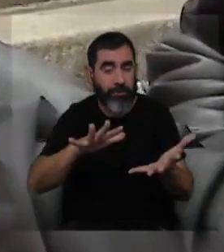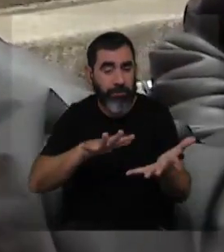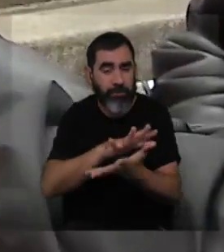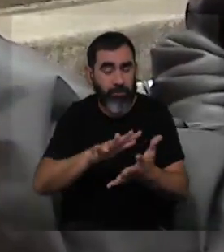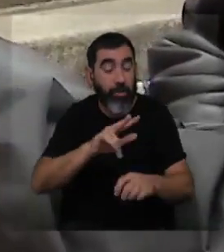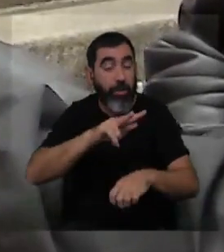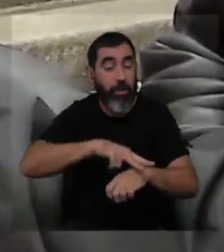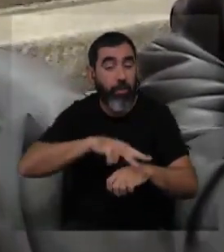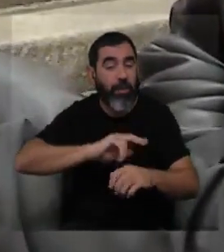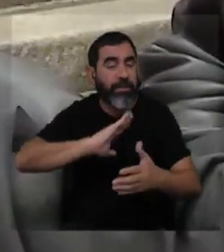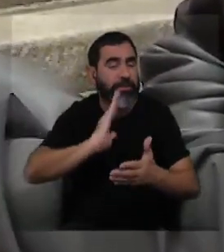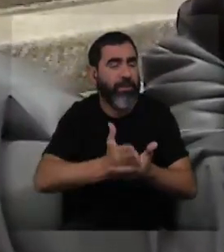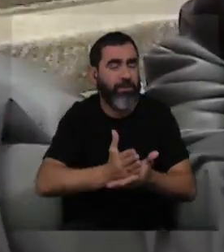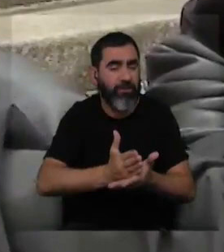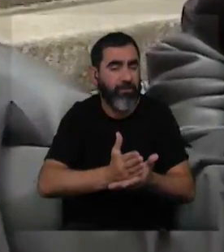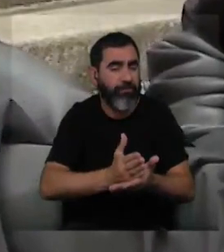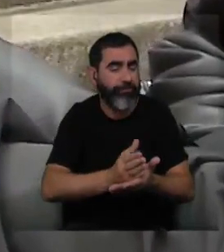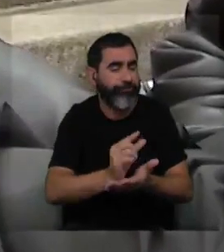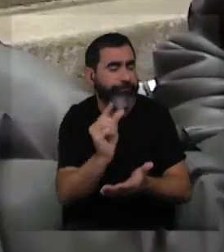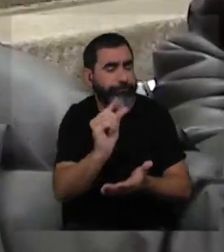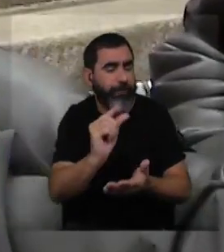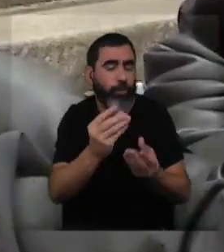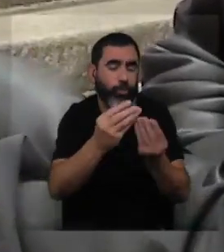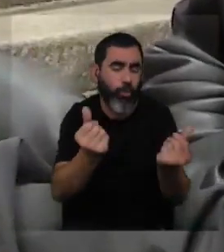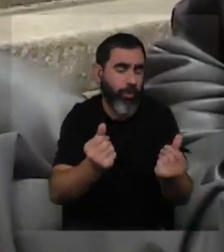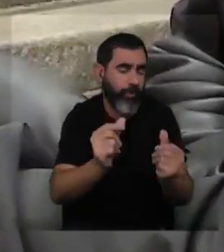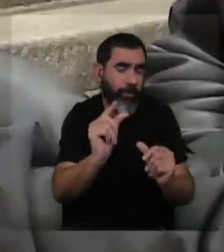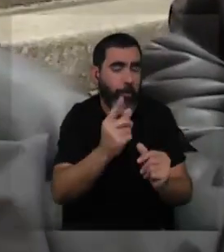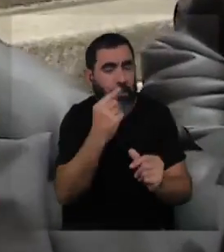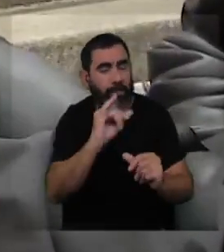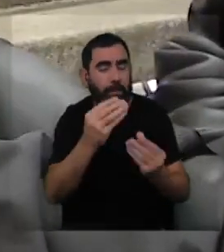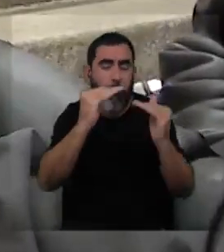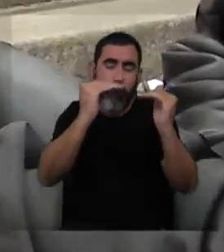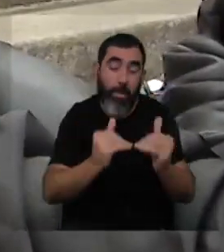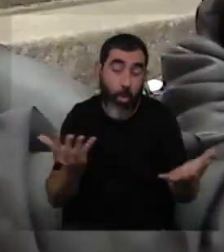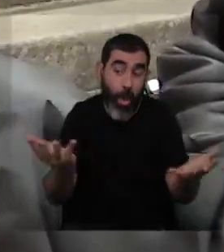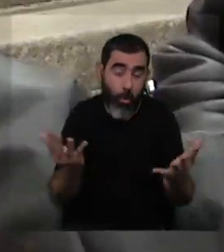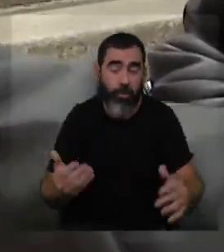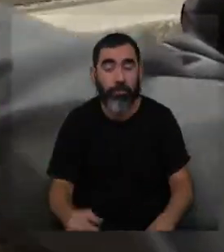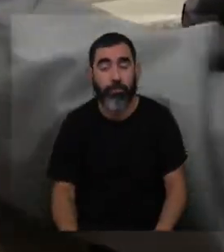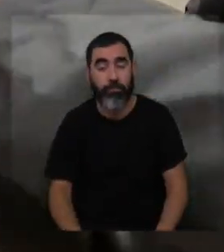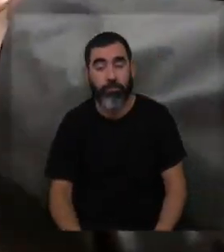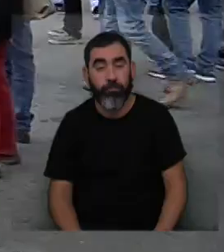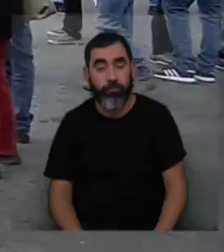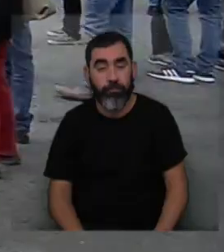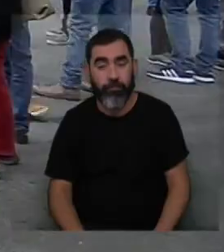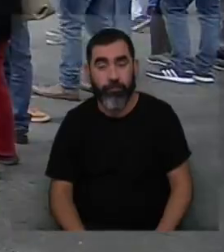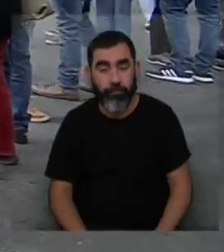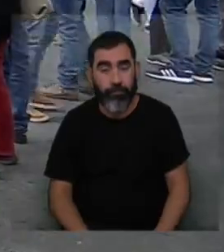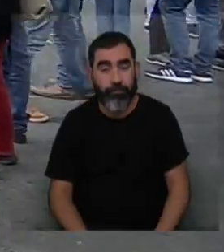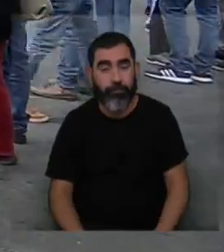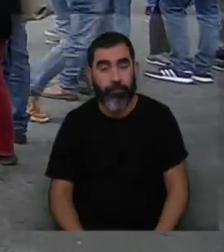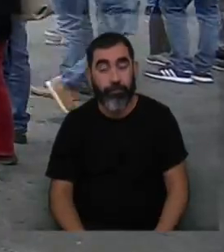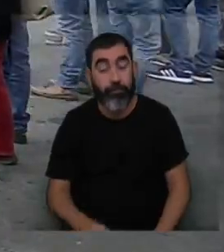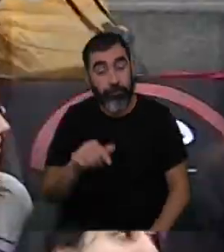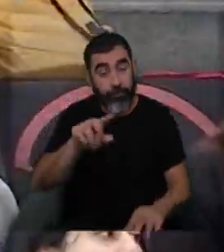que era recomendada, una sanción de carácter no leve, pero sí mucho más baja baja de lo que se termina resolviendo. Este caso,